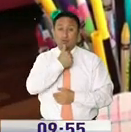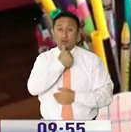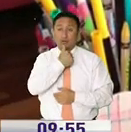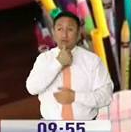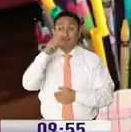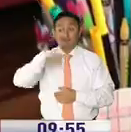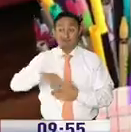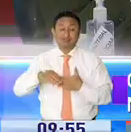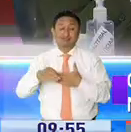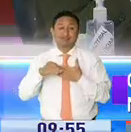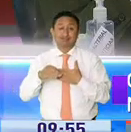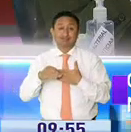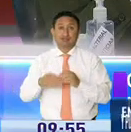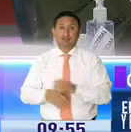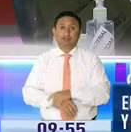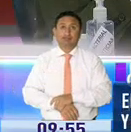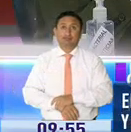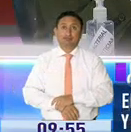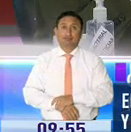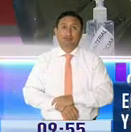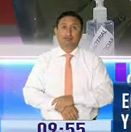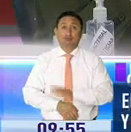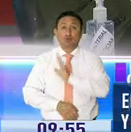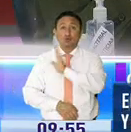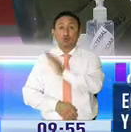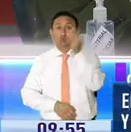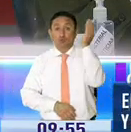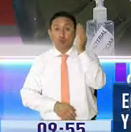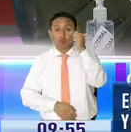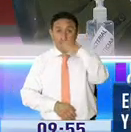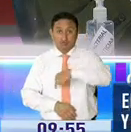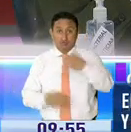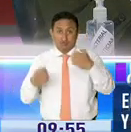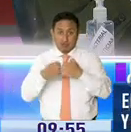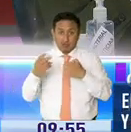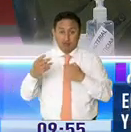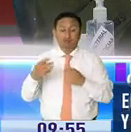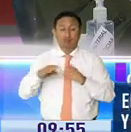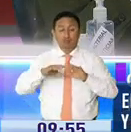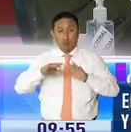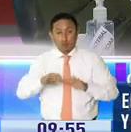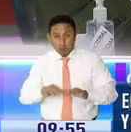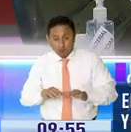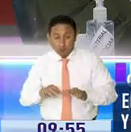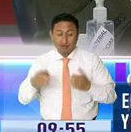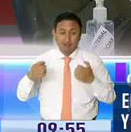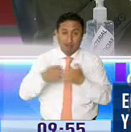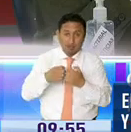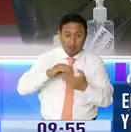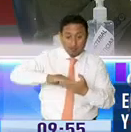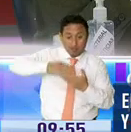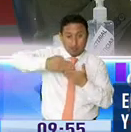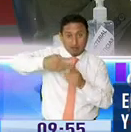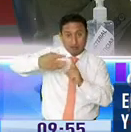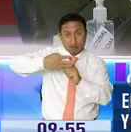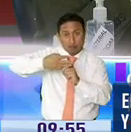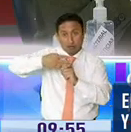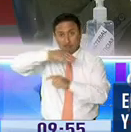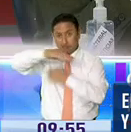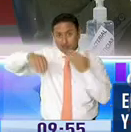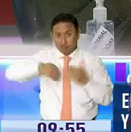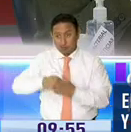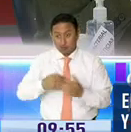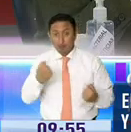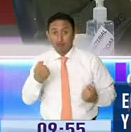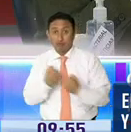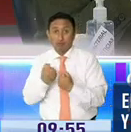hay flexibilidad. Los estudiantes y todos sus docentes cuentan con la conectividad, con los equipos, es decir, computadoras, y el